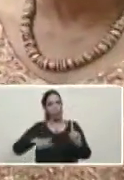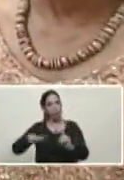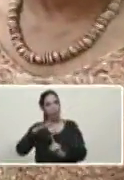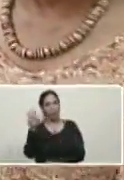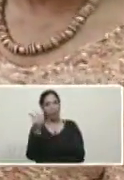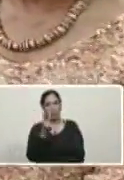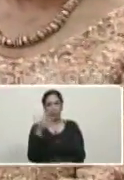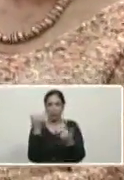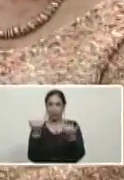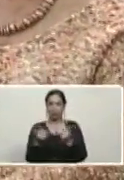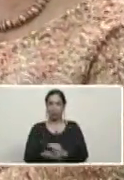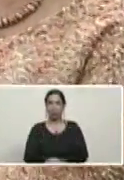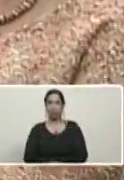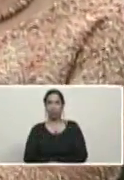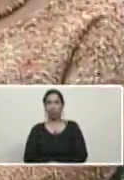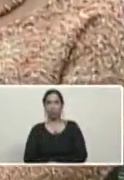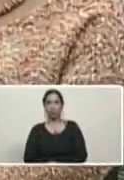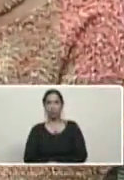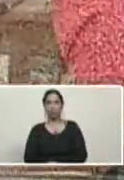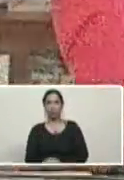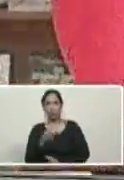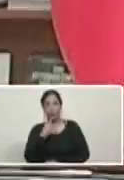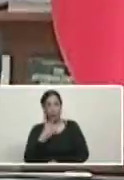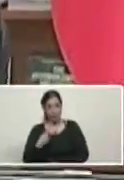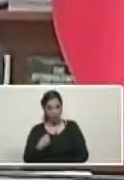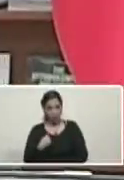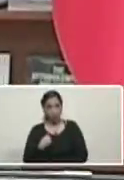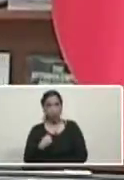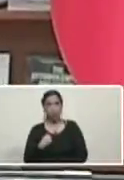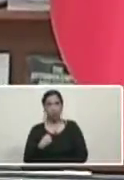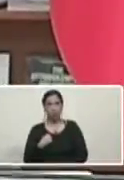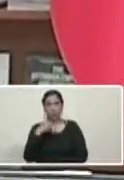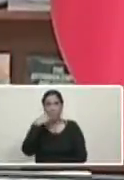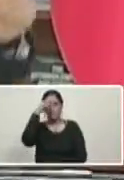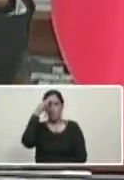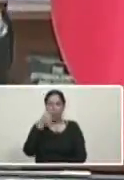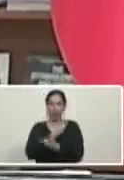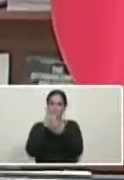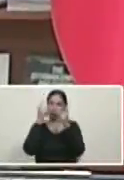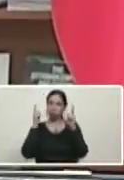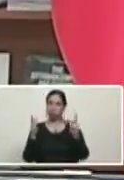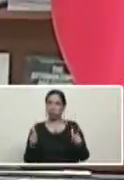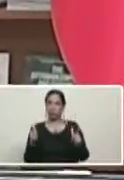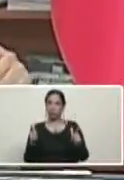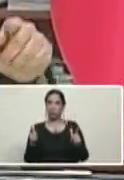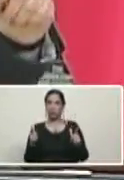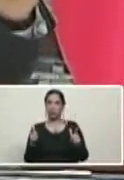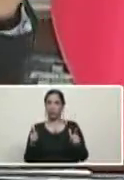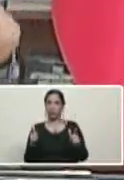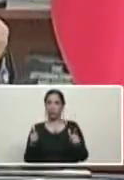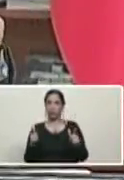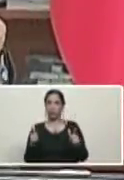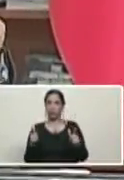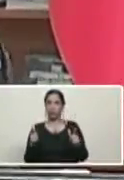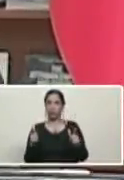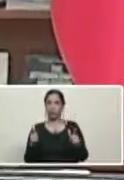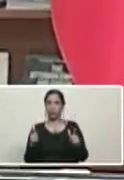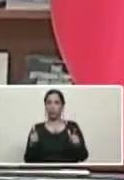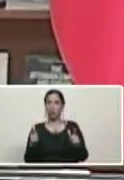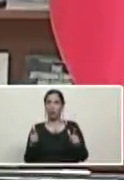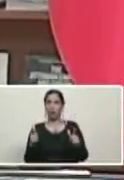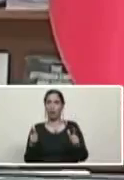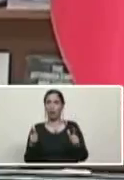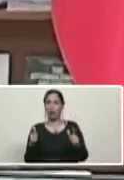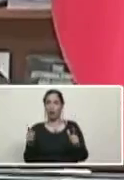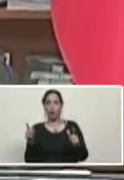hoy, cuando nos dijo el hermano Padre Libertador que más nos han dominado por la ignorancia que por